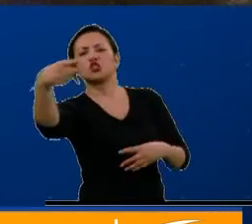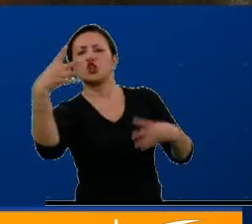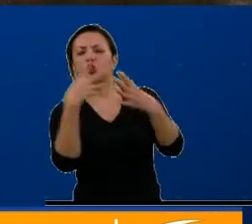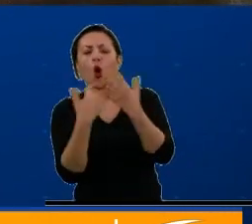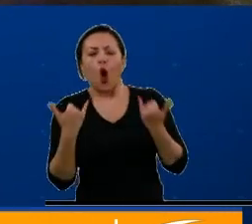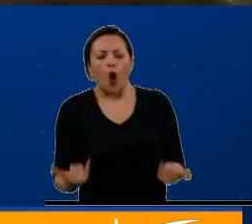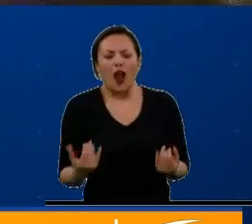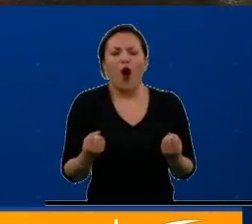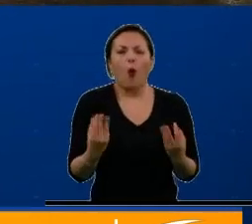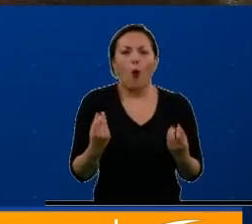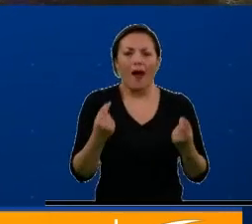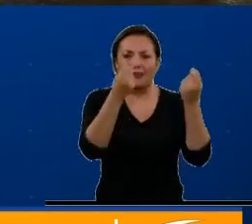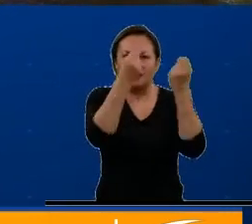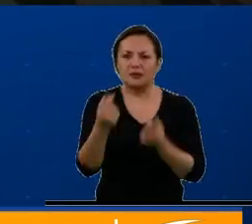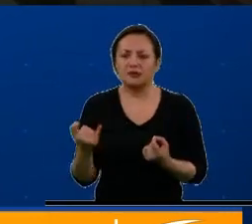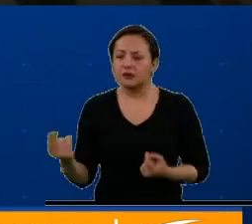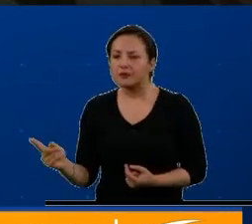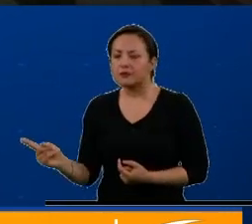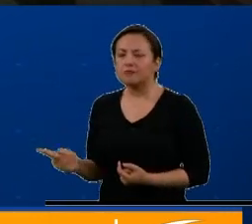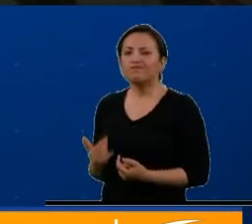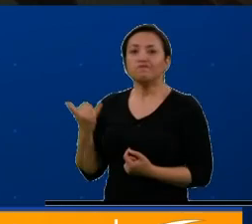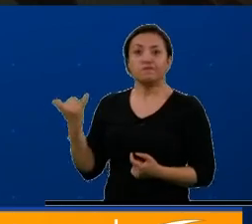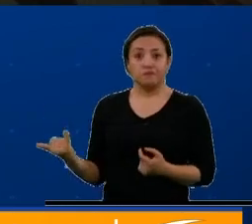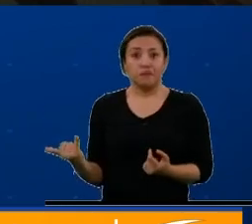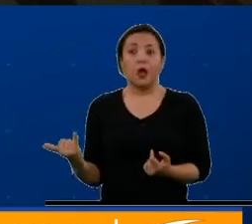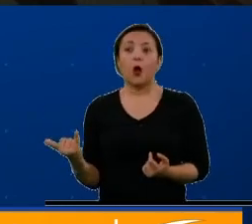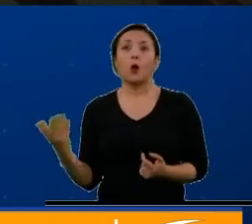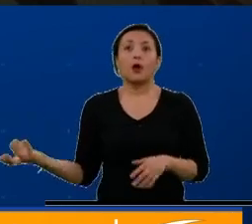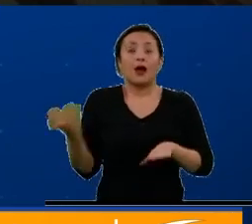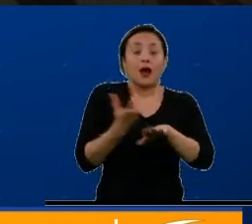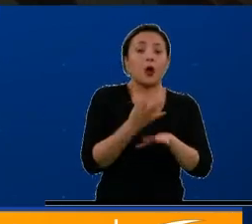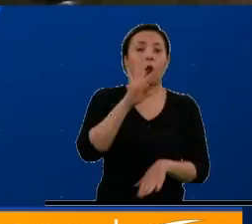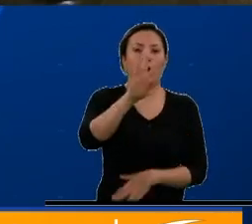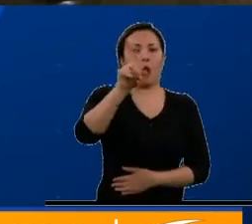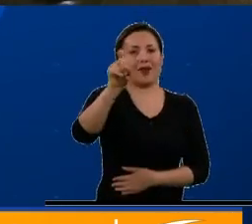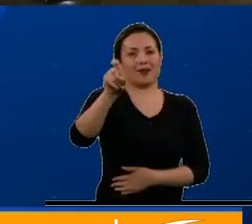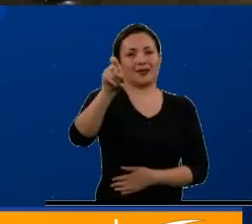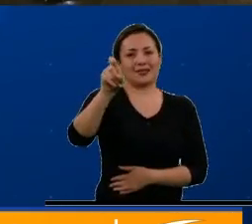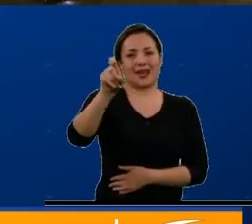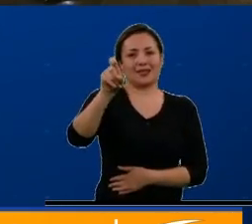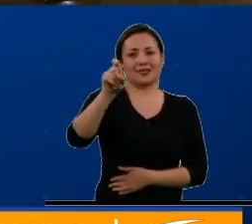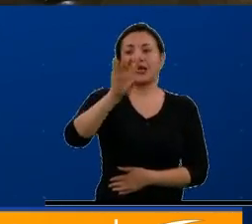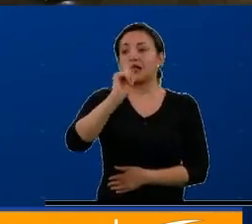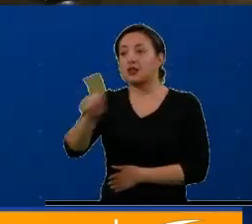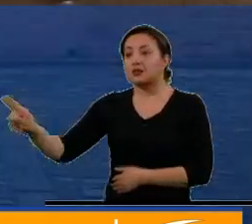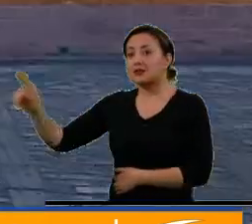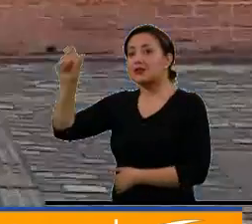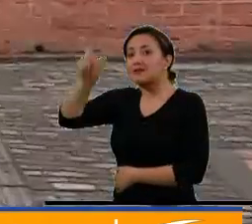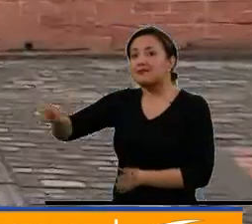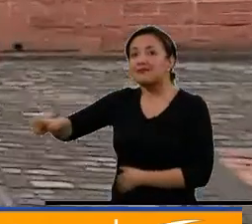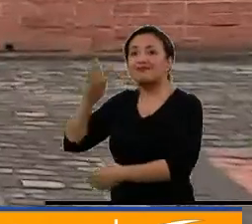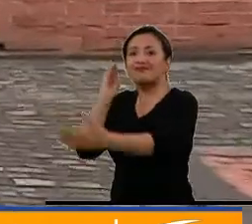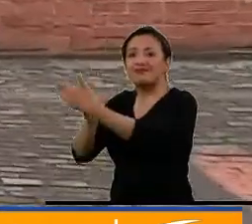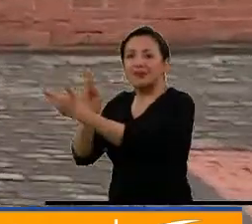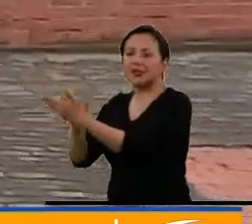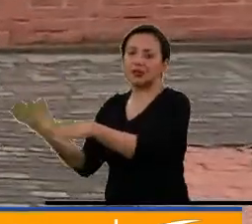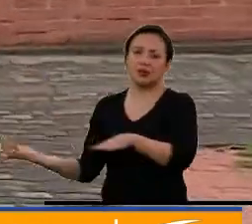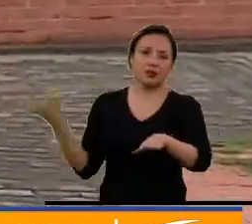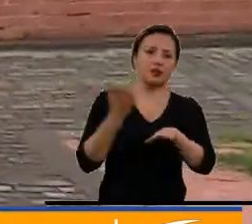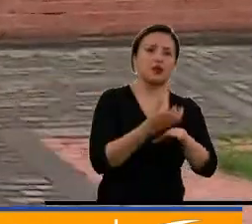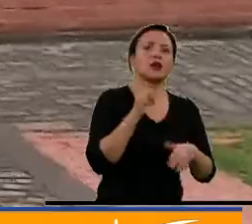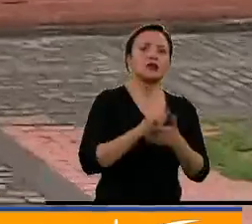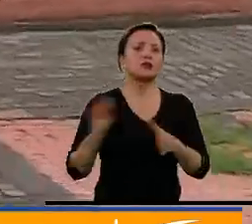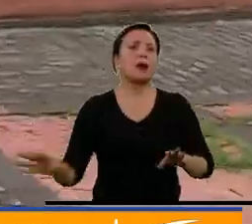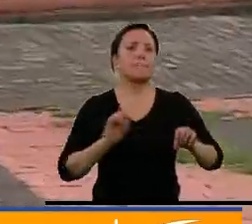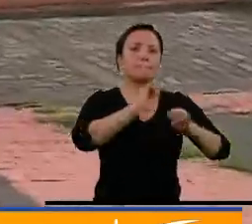esta estación? Sí, tenemos ya en este momento movilizándose 46 condenados que van a ser puestos a disposición de las diferentes cárceles